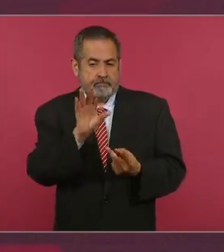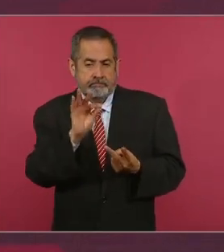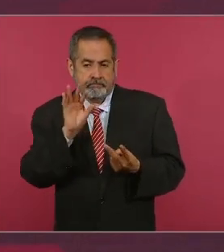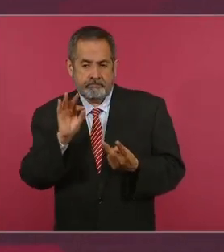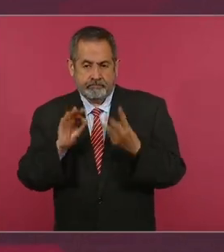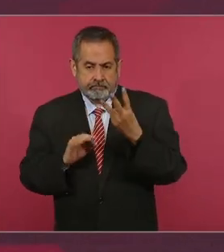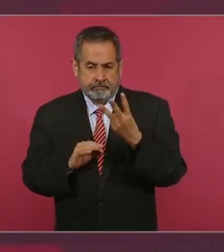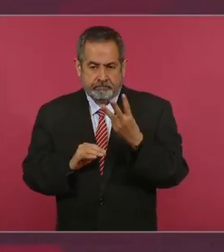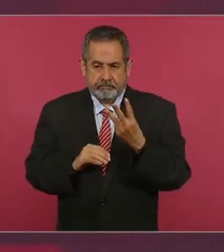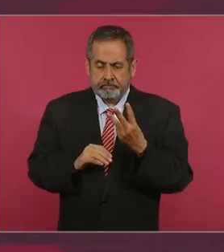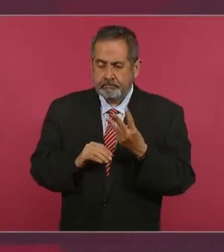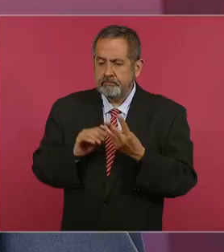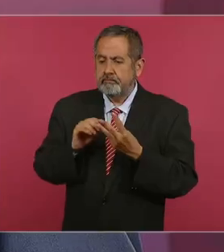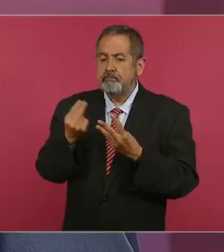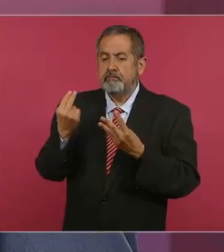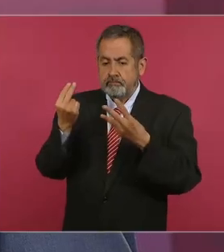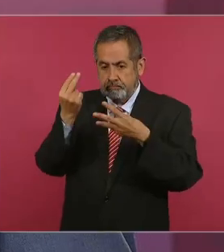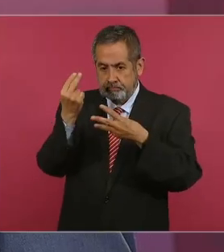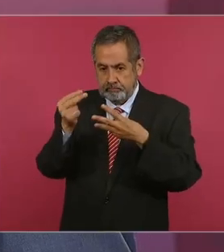para la sustitución.